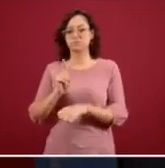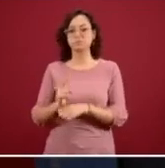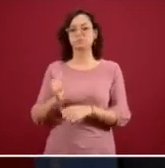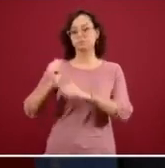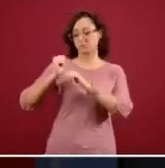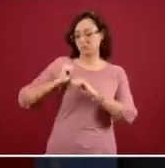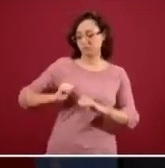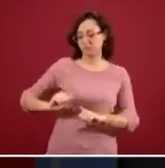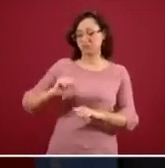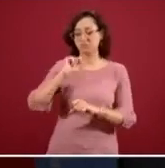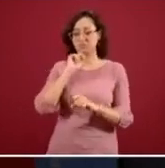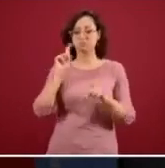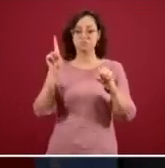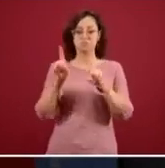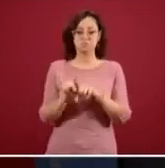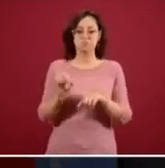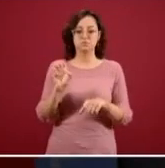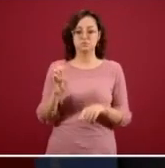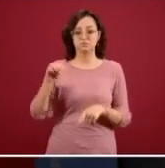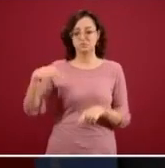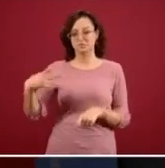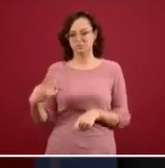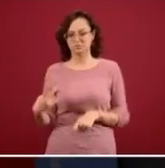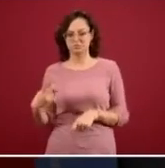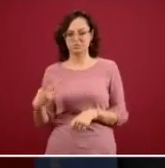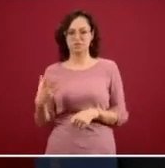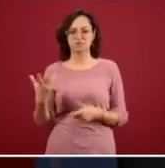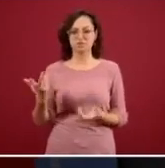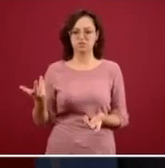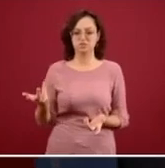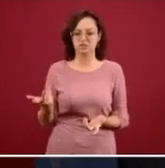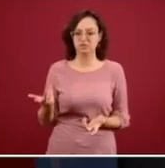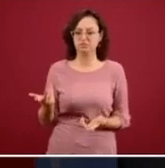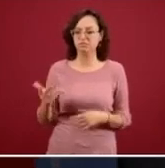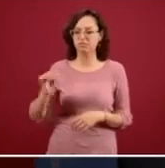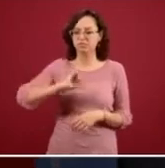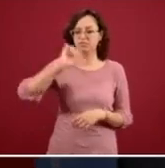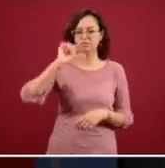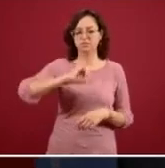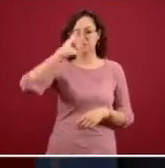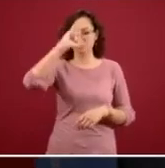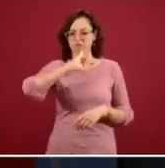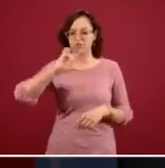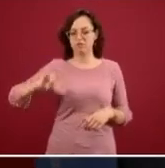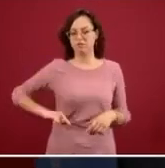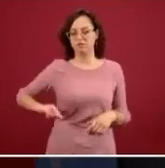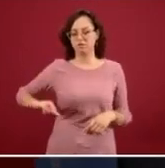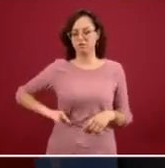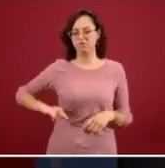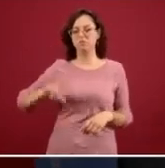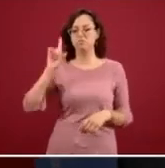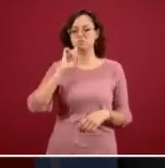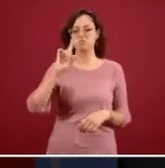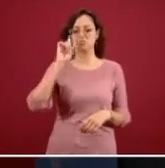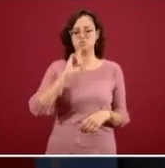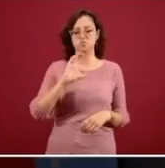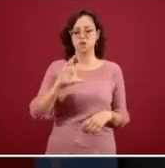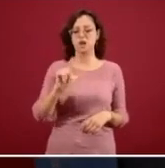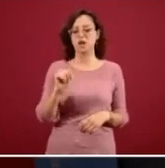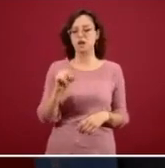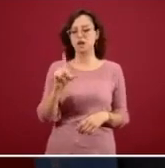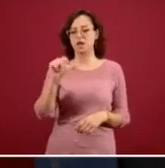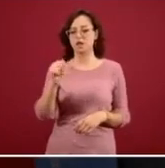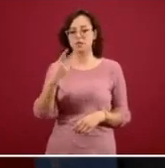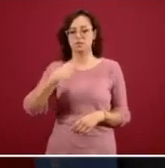incluso gente del Estado Mayor. Y también preguntarle otra cosa. Hoy la jefa de gobierno, Claudia Sheinbaum, pues llama a los